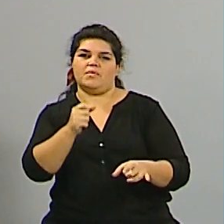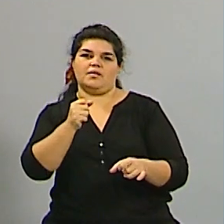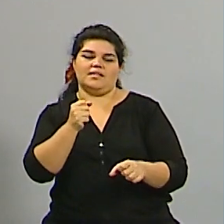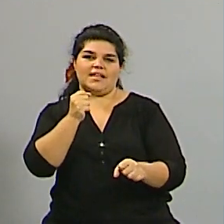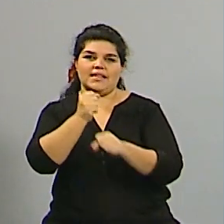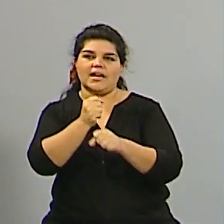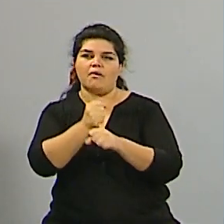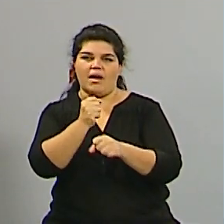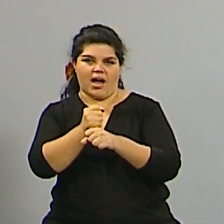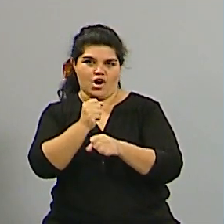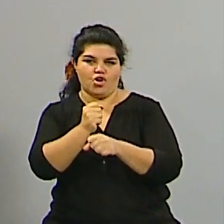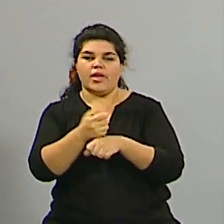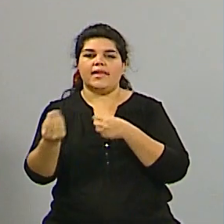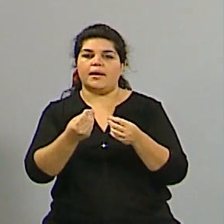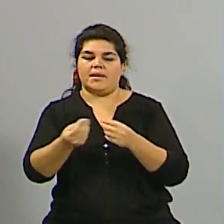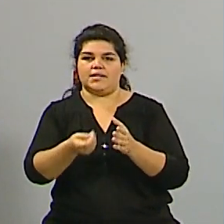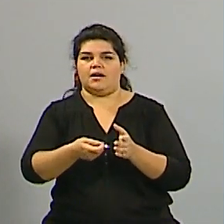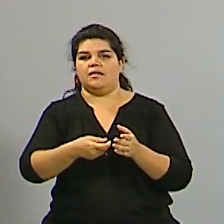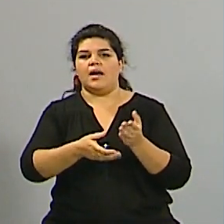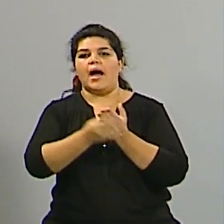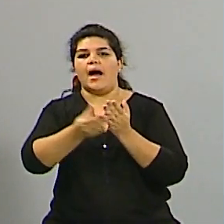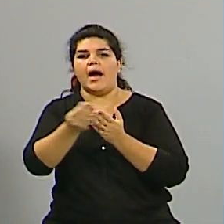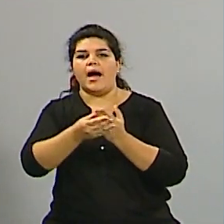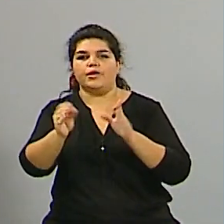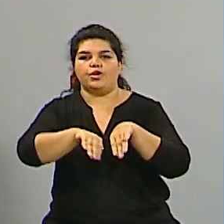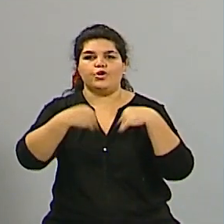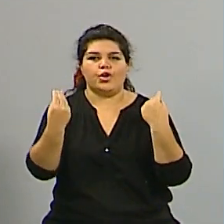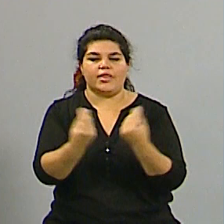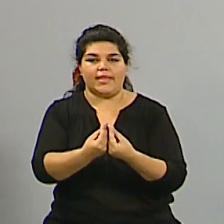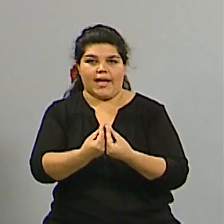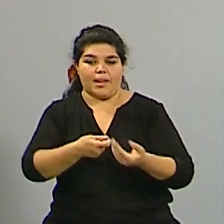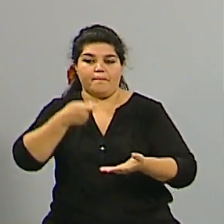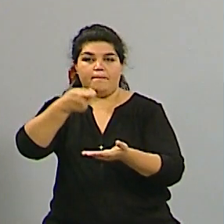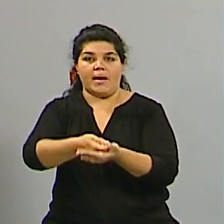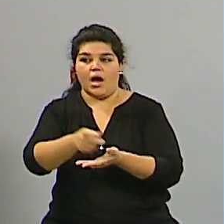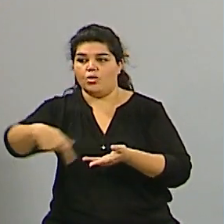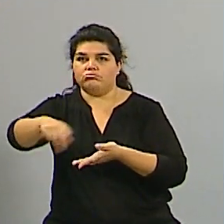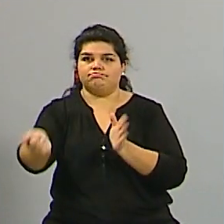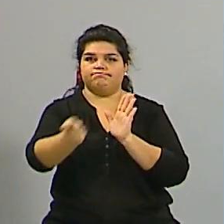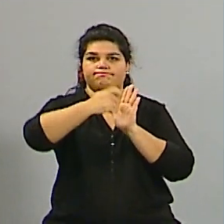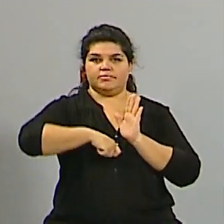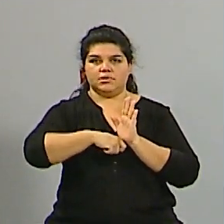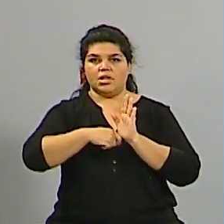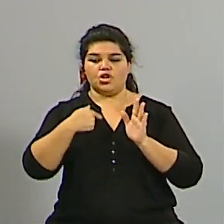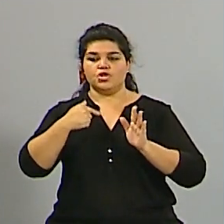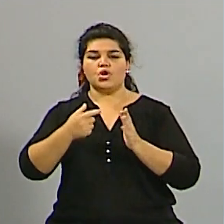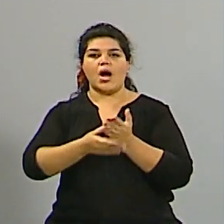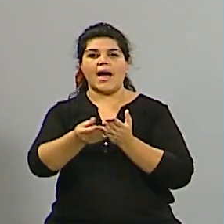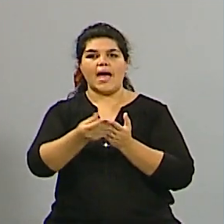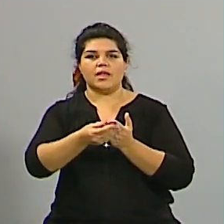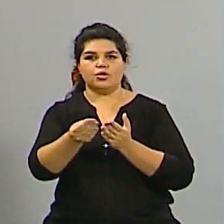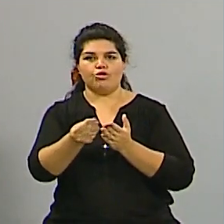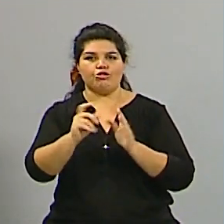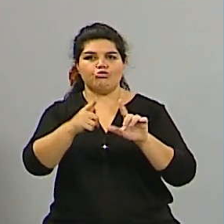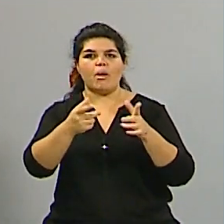costos de tener exacto, empleados. Es decir, sí. como no figuran como empleados, yo, patronal, no tengo ninguno de esos costos. Ahí vos Ujú. tenés